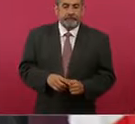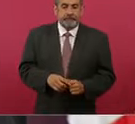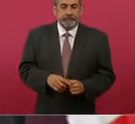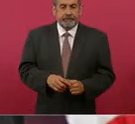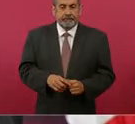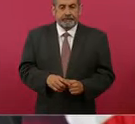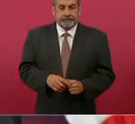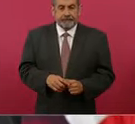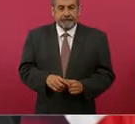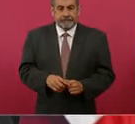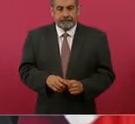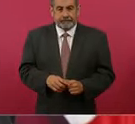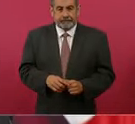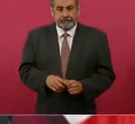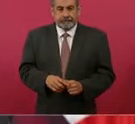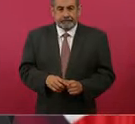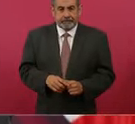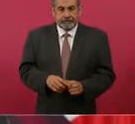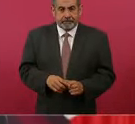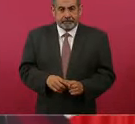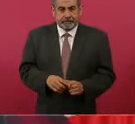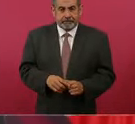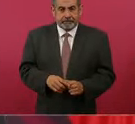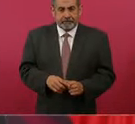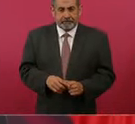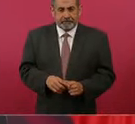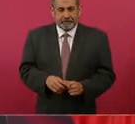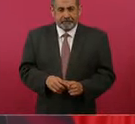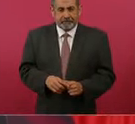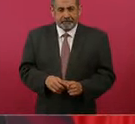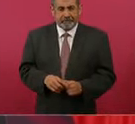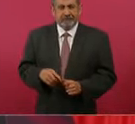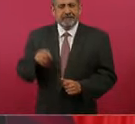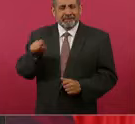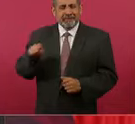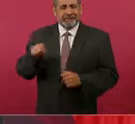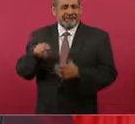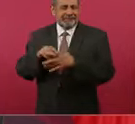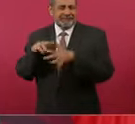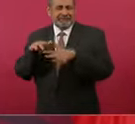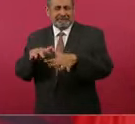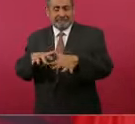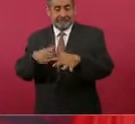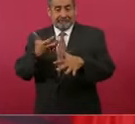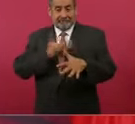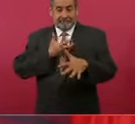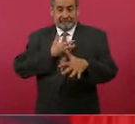todavía había contingentes en el Ángel.